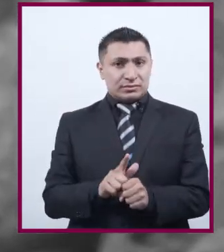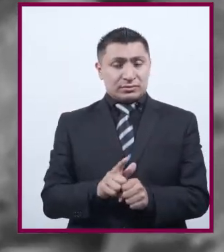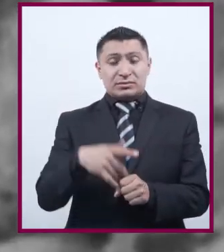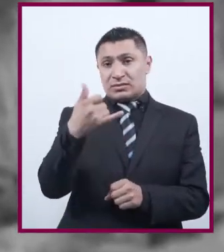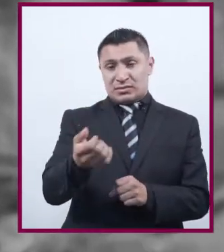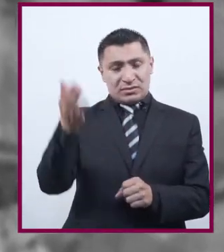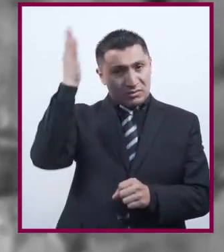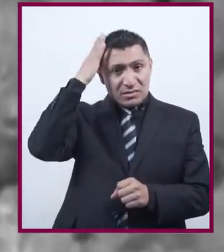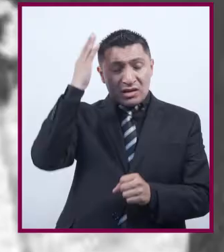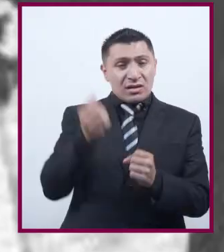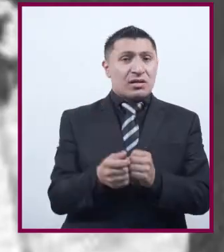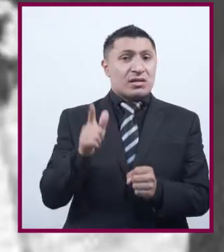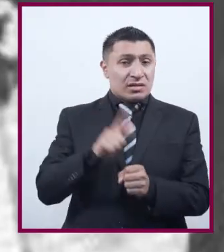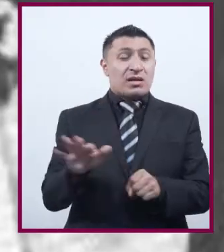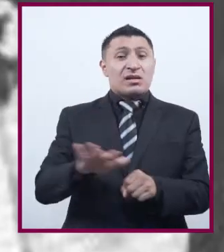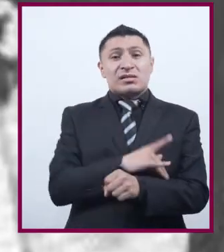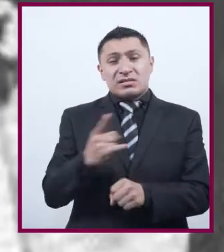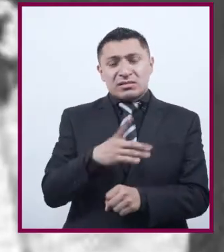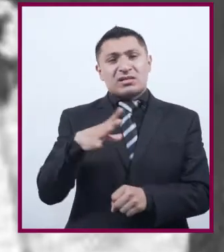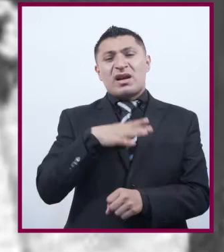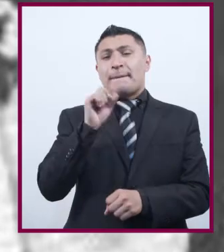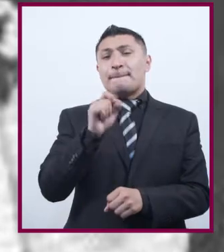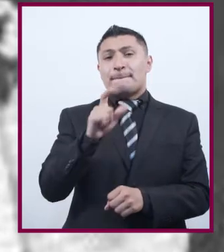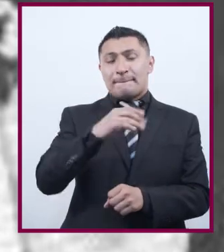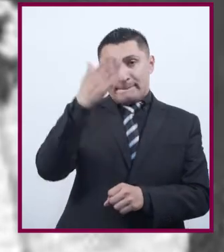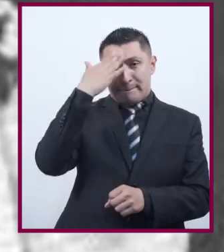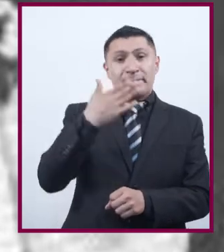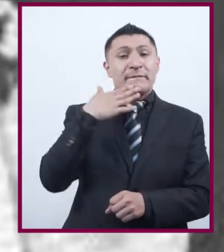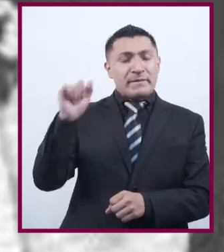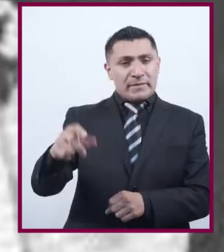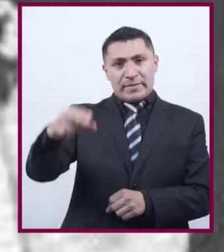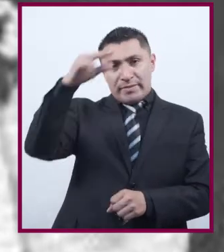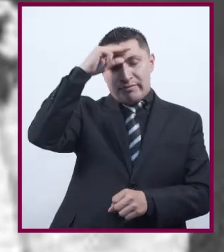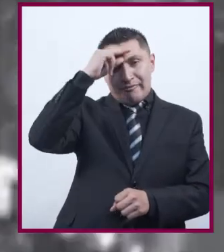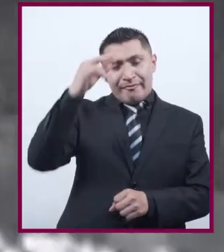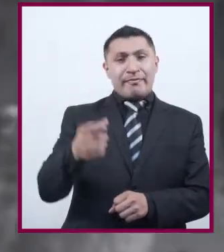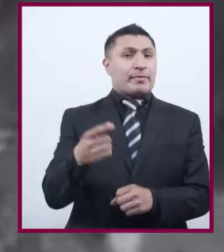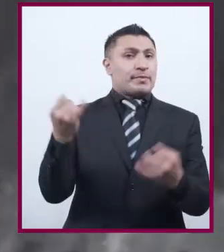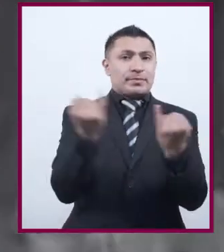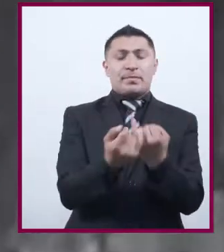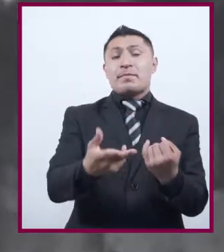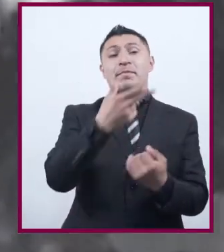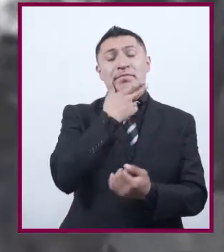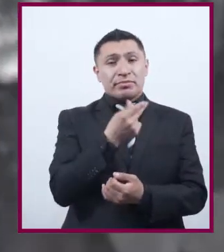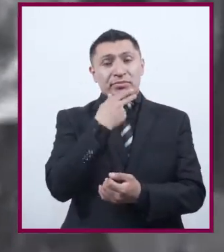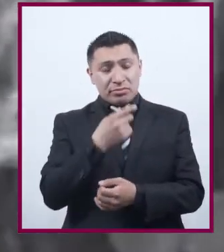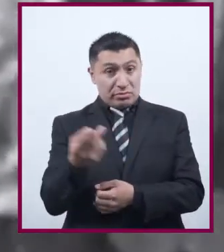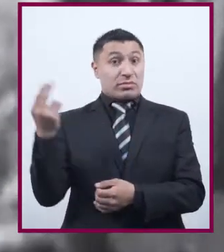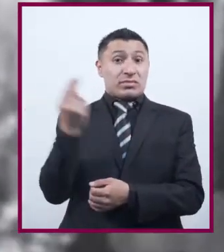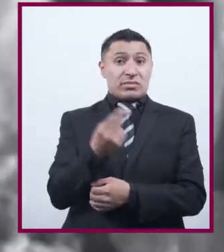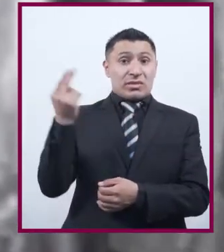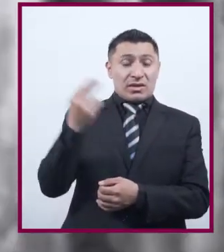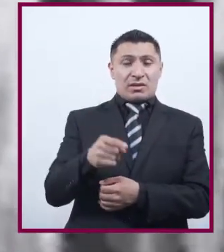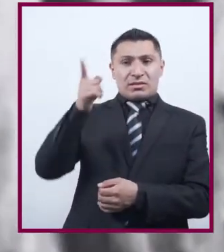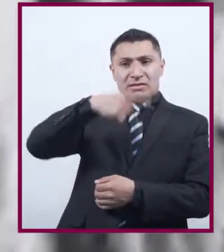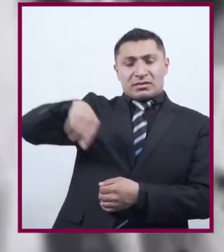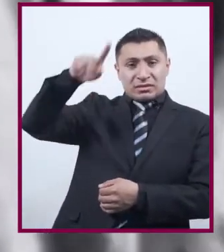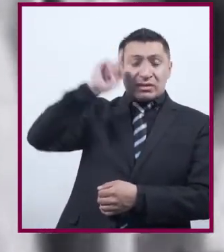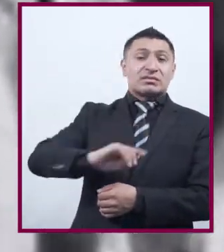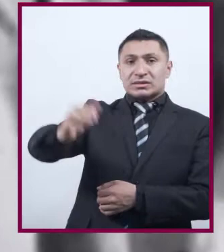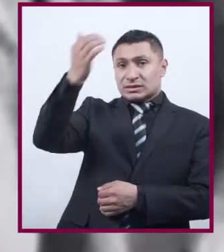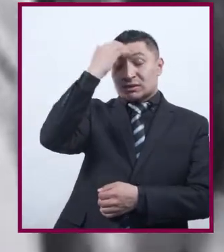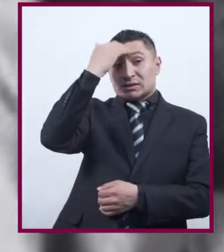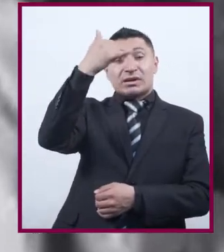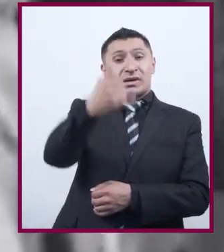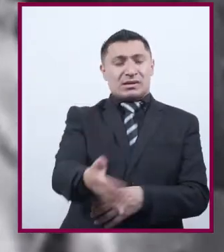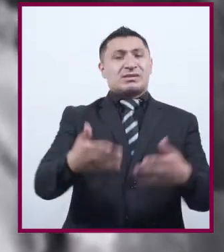porque tenía las mismas capacidades intelectuales que un hombre. que era necesario que la mujer conociera